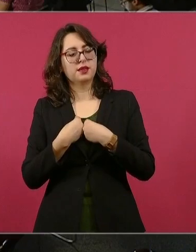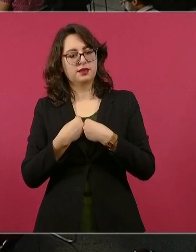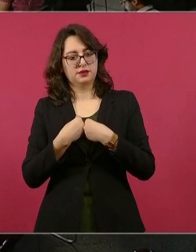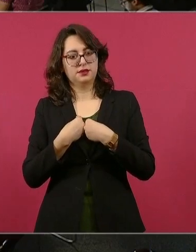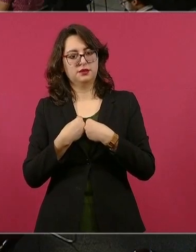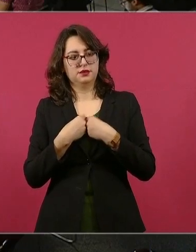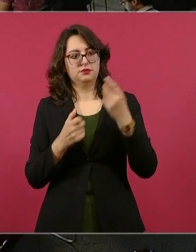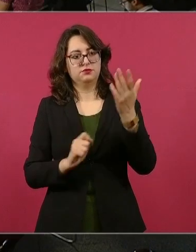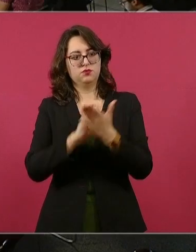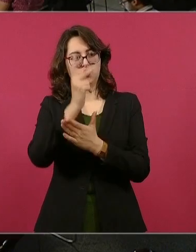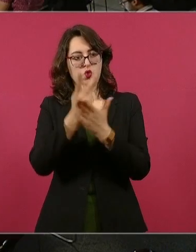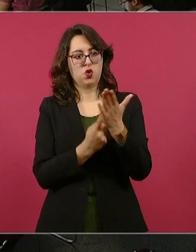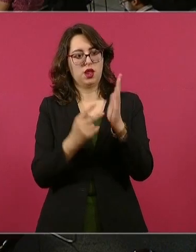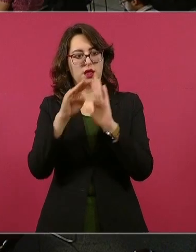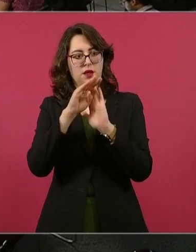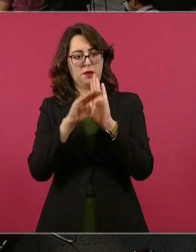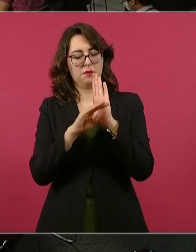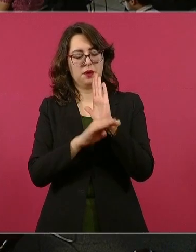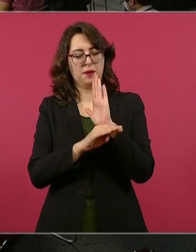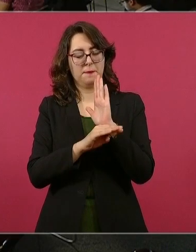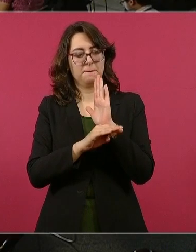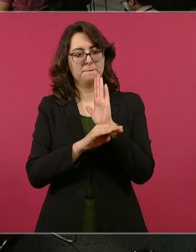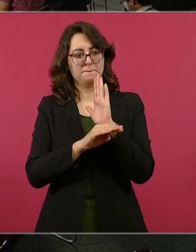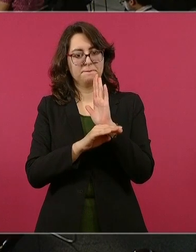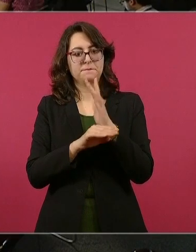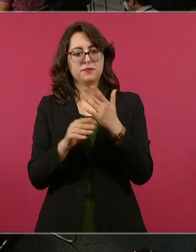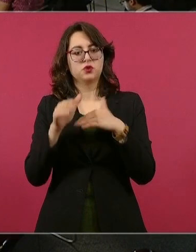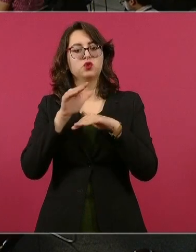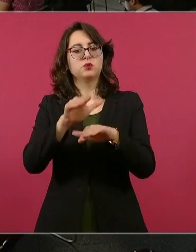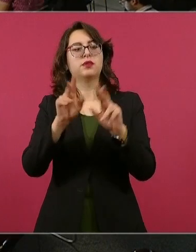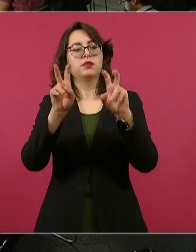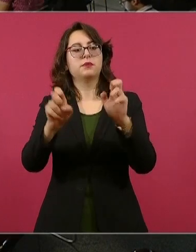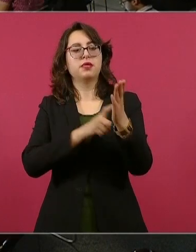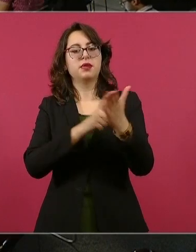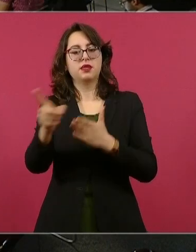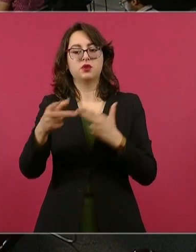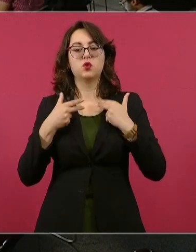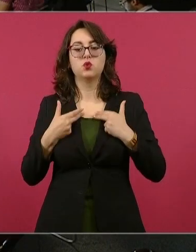sobre estos programas de derechos humanos,